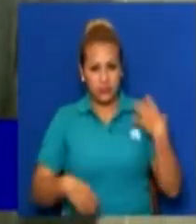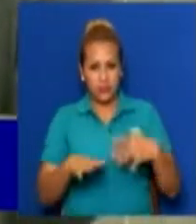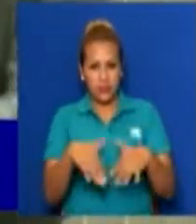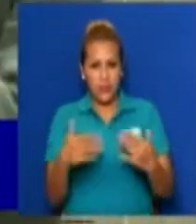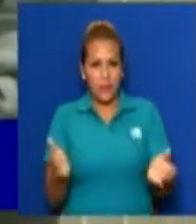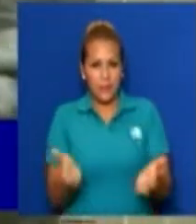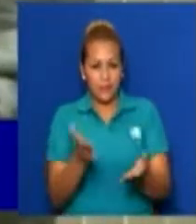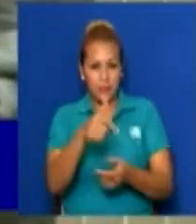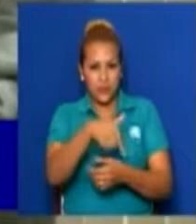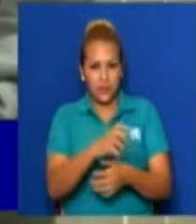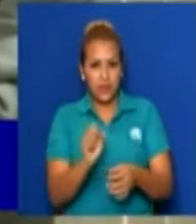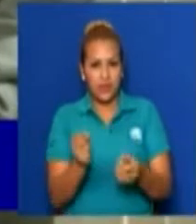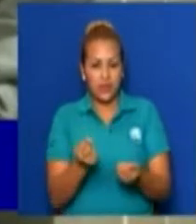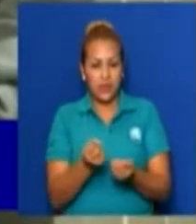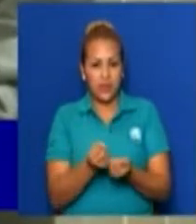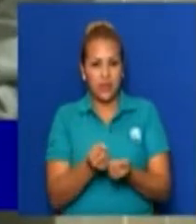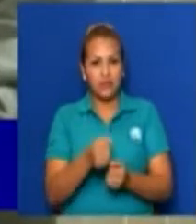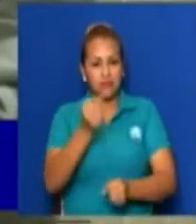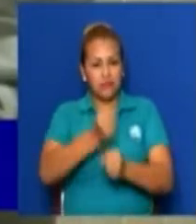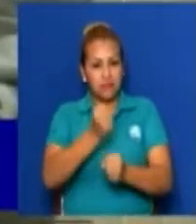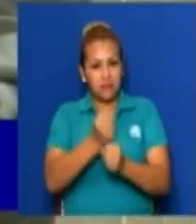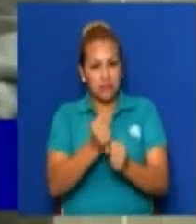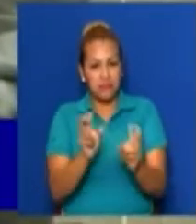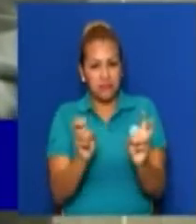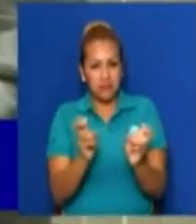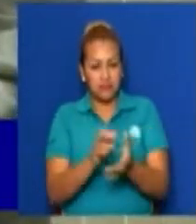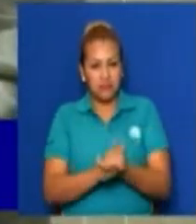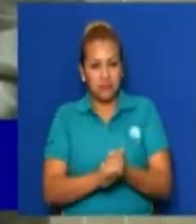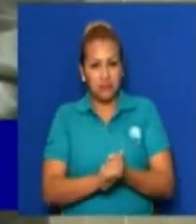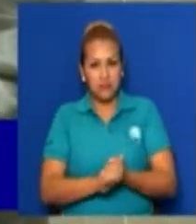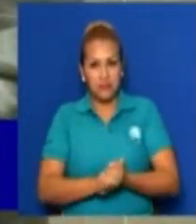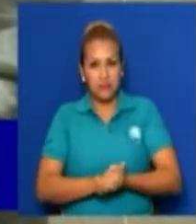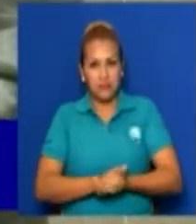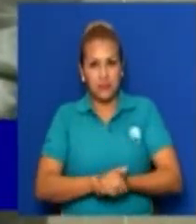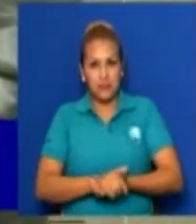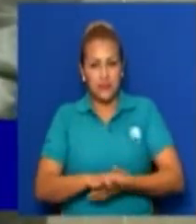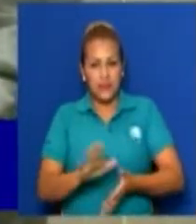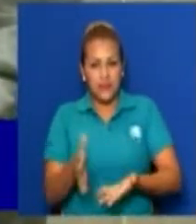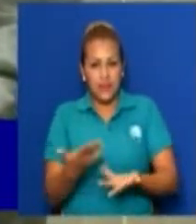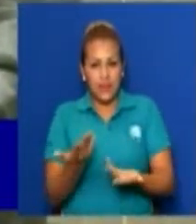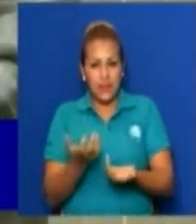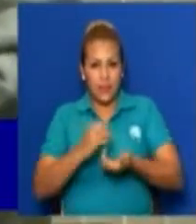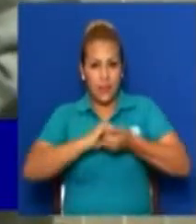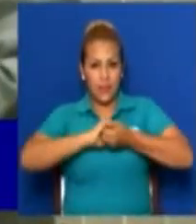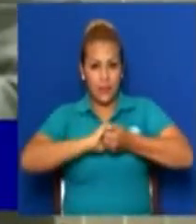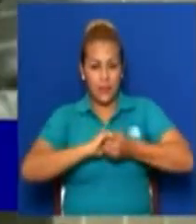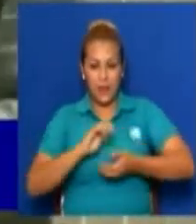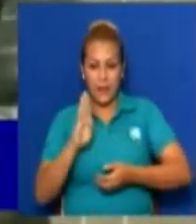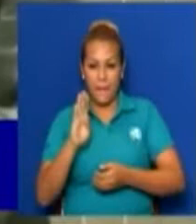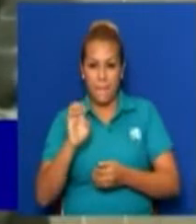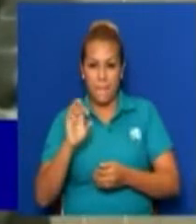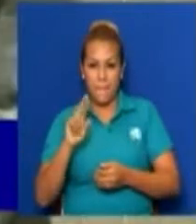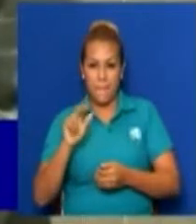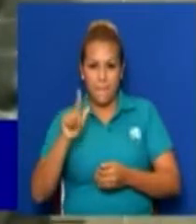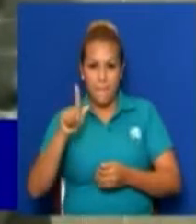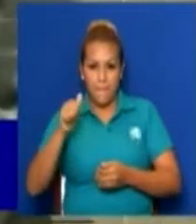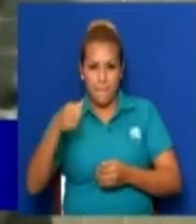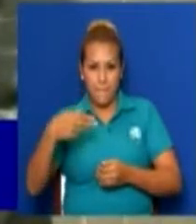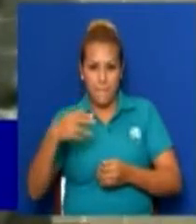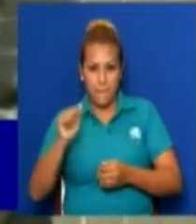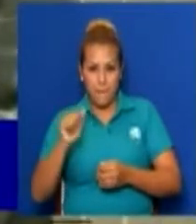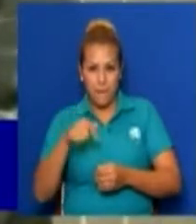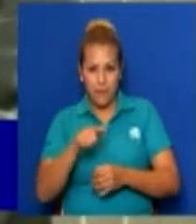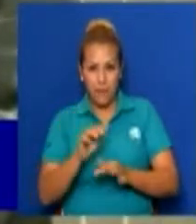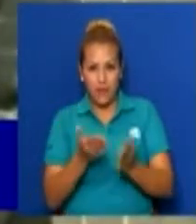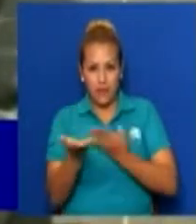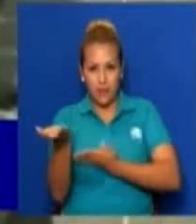Asuntos Laborales, a mi amiga Berta Rosa Guerra, que hemos